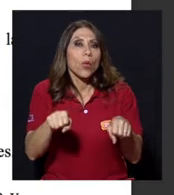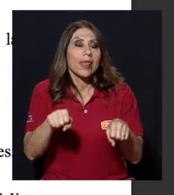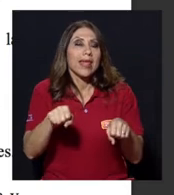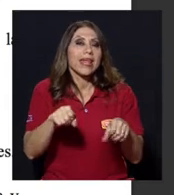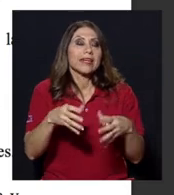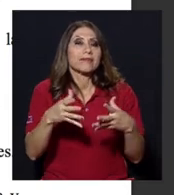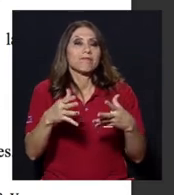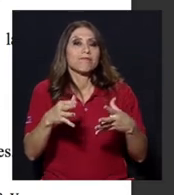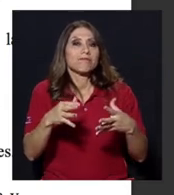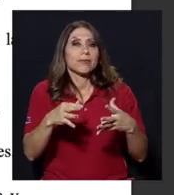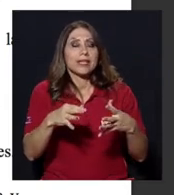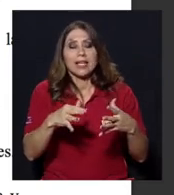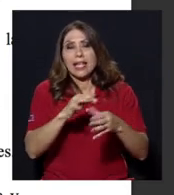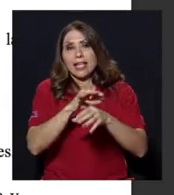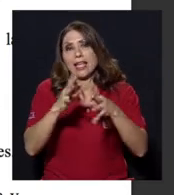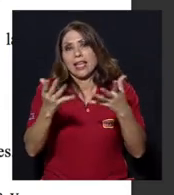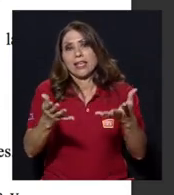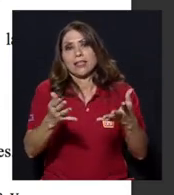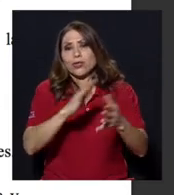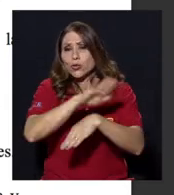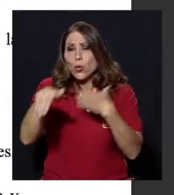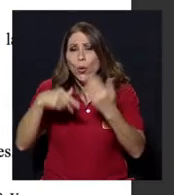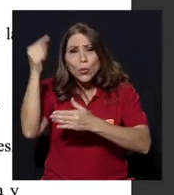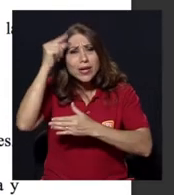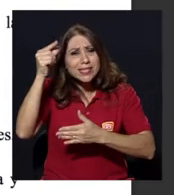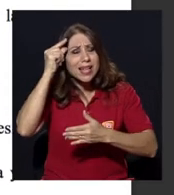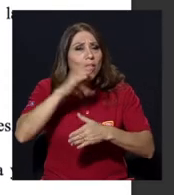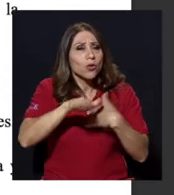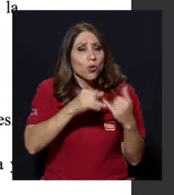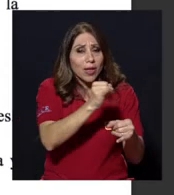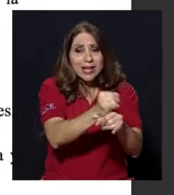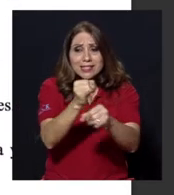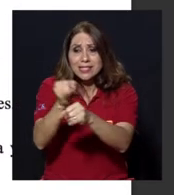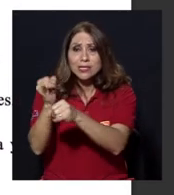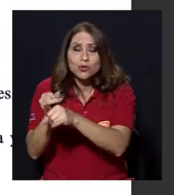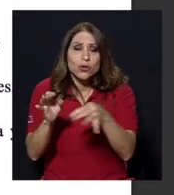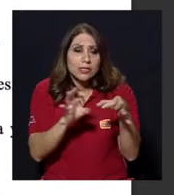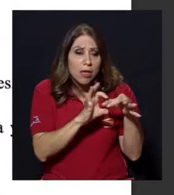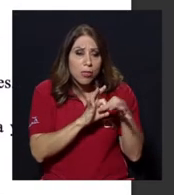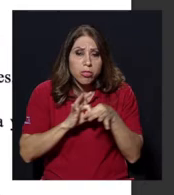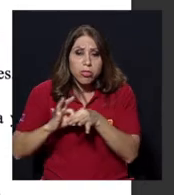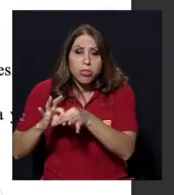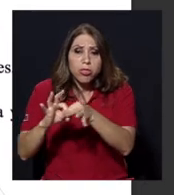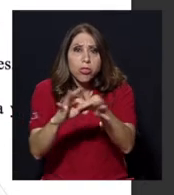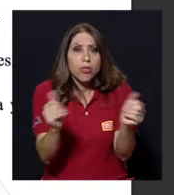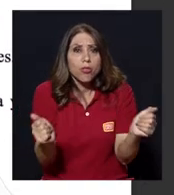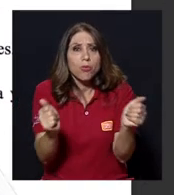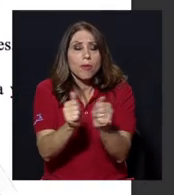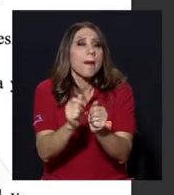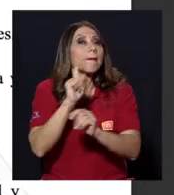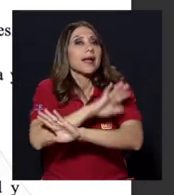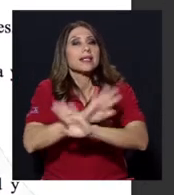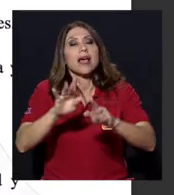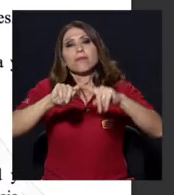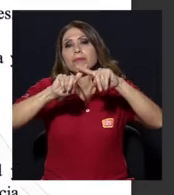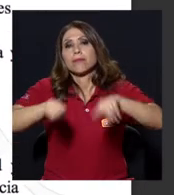digamos, articular acciones a nivel de todo el sistema de Estado y de las instituciones para erradicar